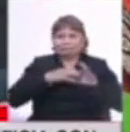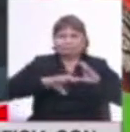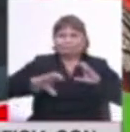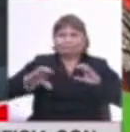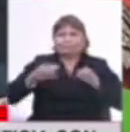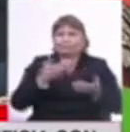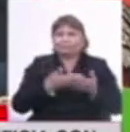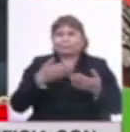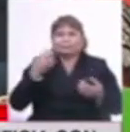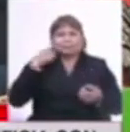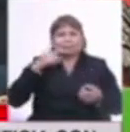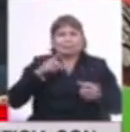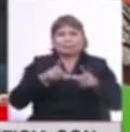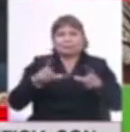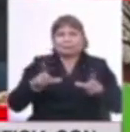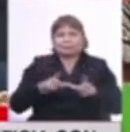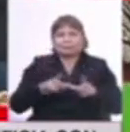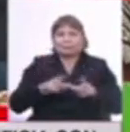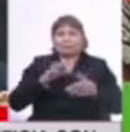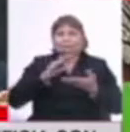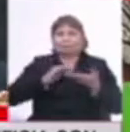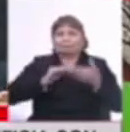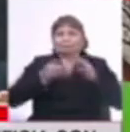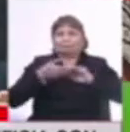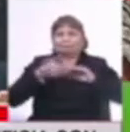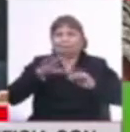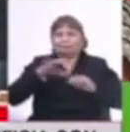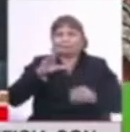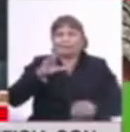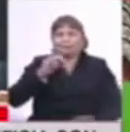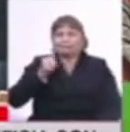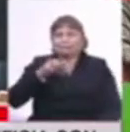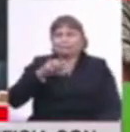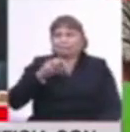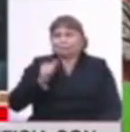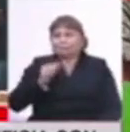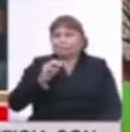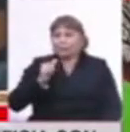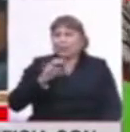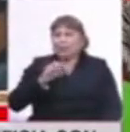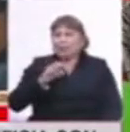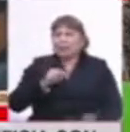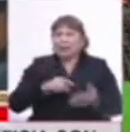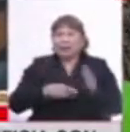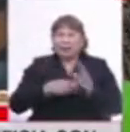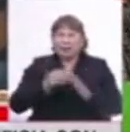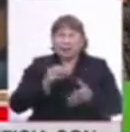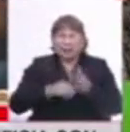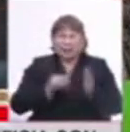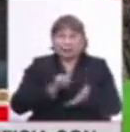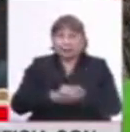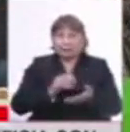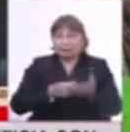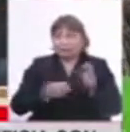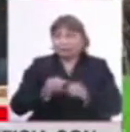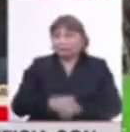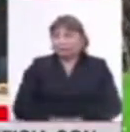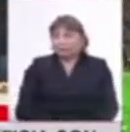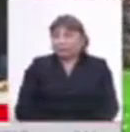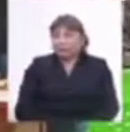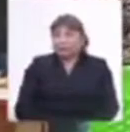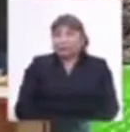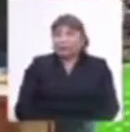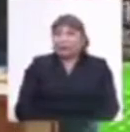ustedes quieren. Y en ese momento se darán cuenta de que esta humilde persona que tienen al frente, que no tiene miedo de decirle a esta